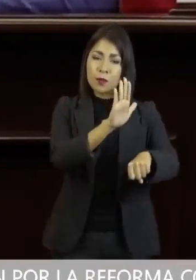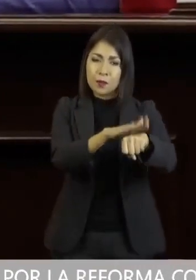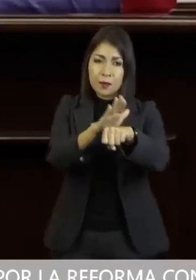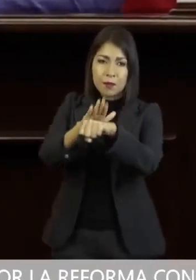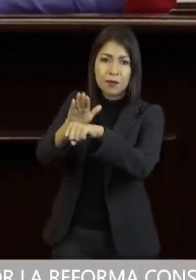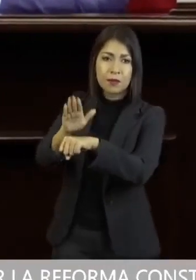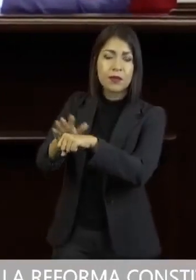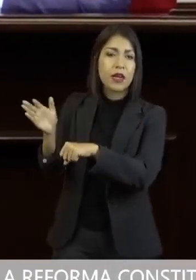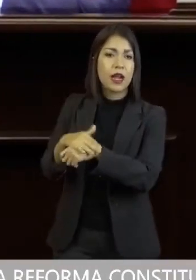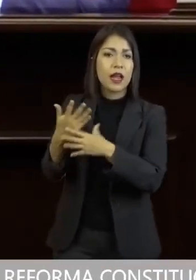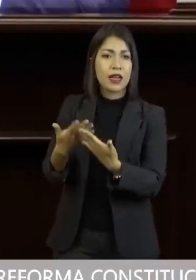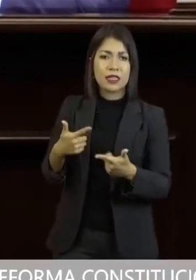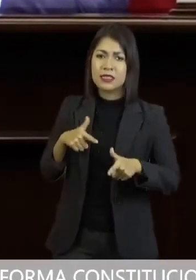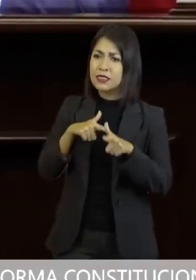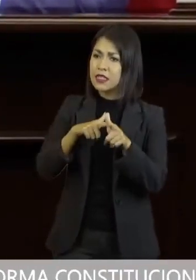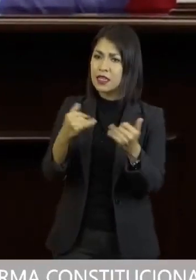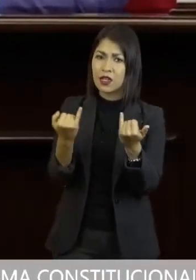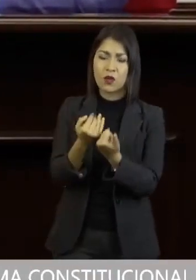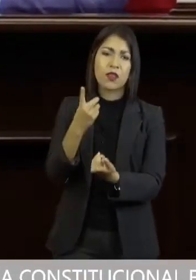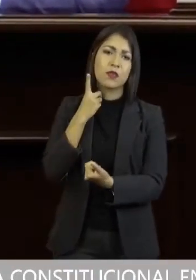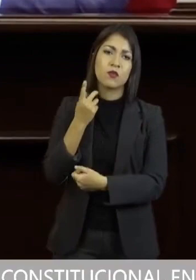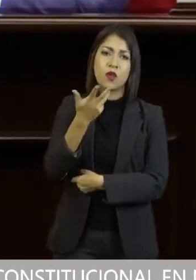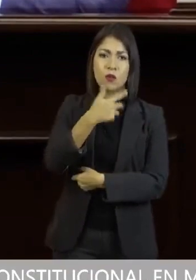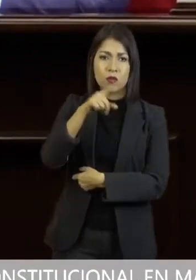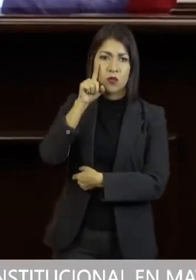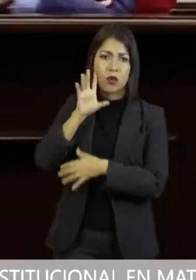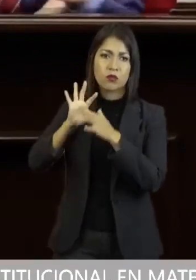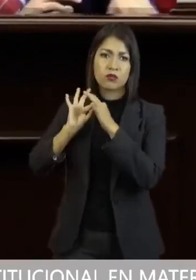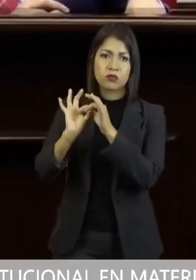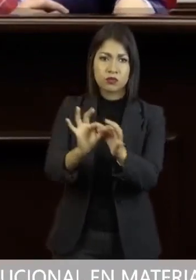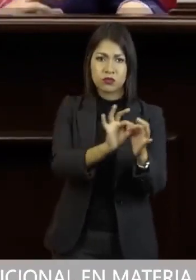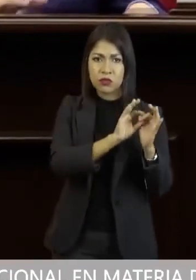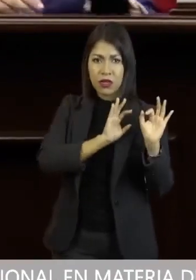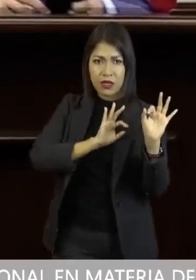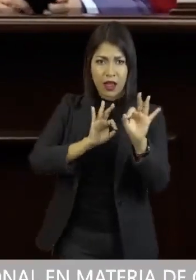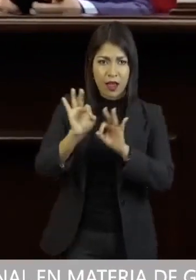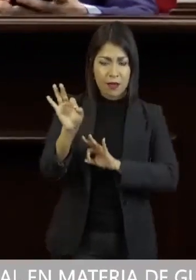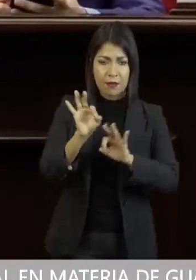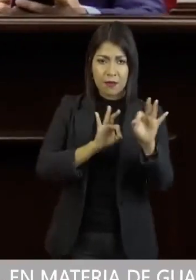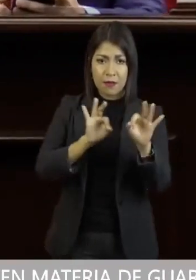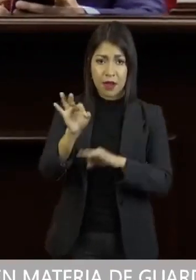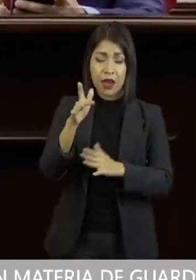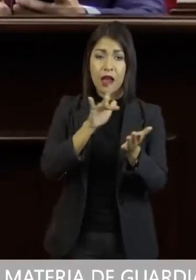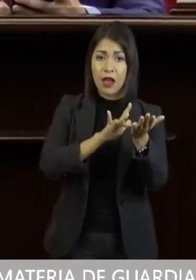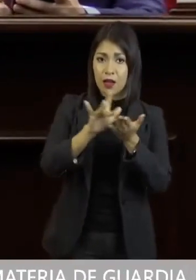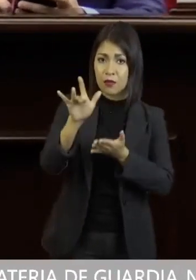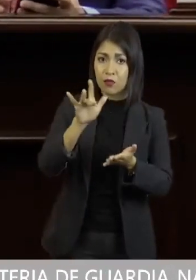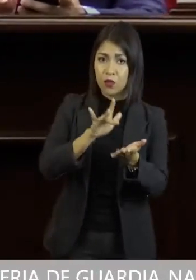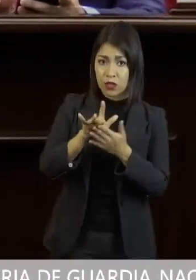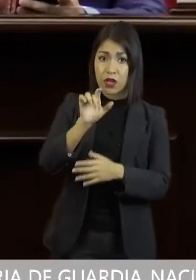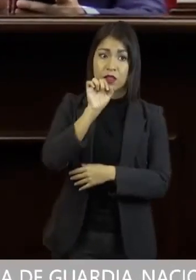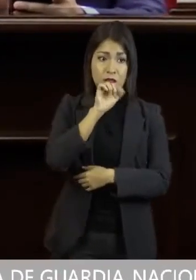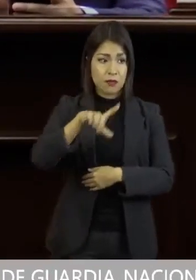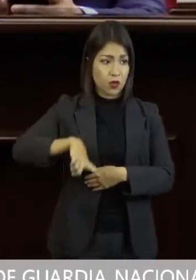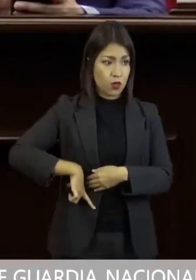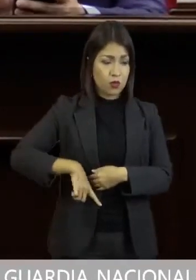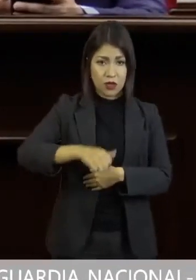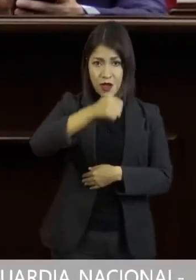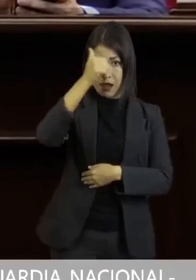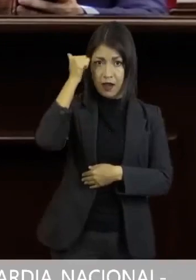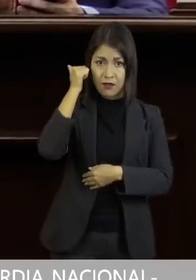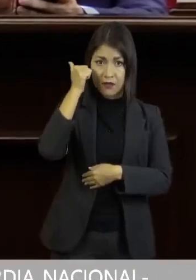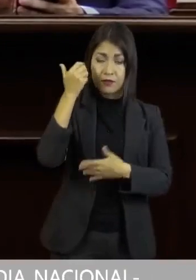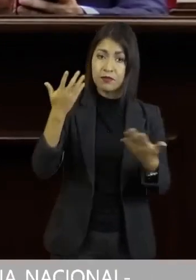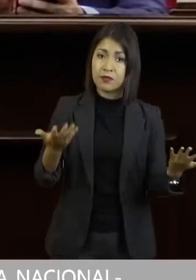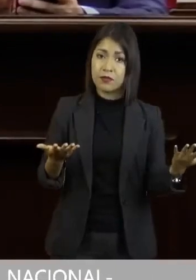unidos como legislatura, a que con altura de miras apoyemos al gobernador del estado. Lo